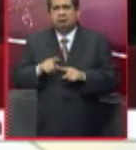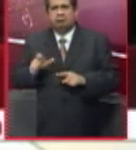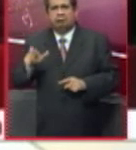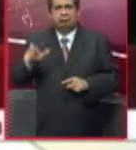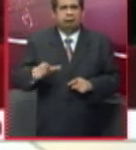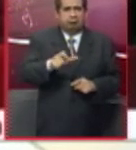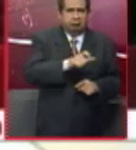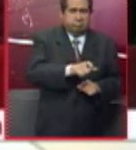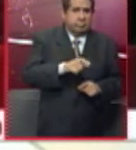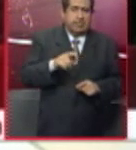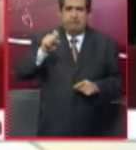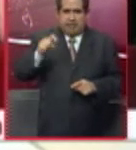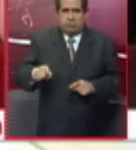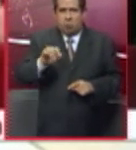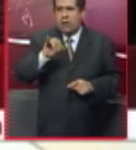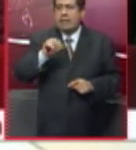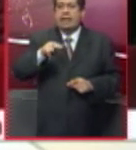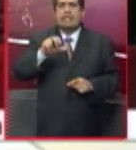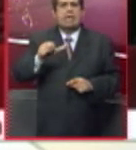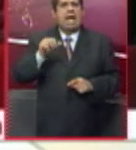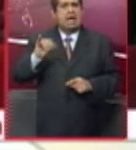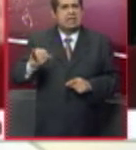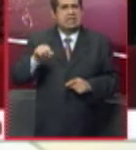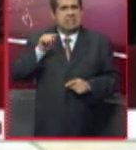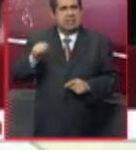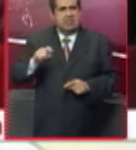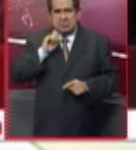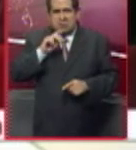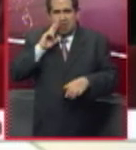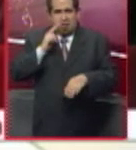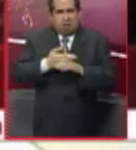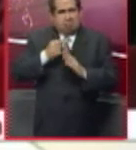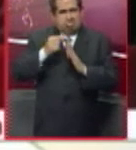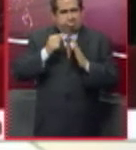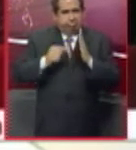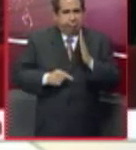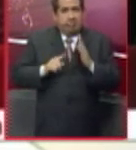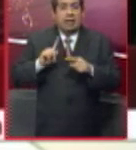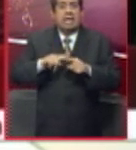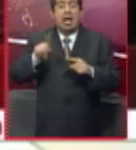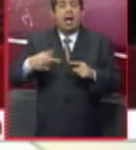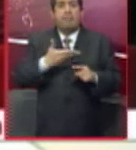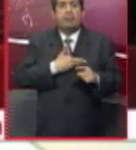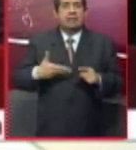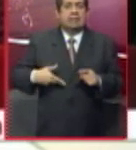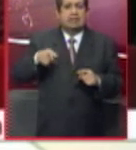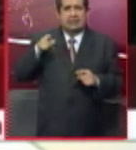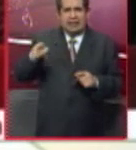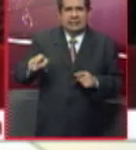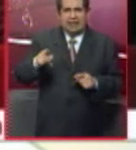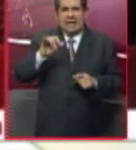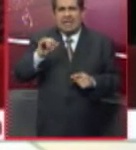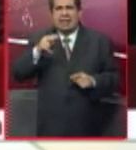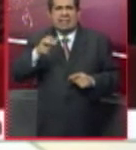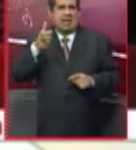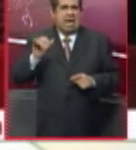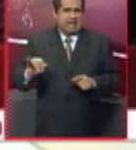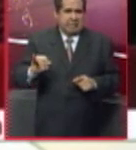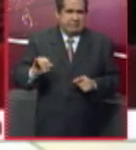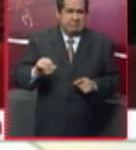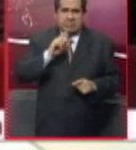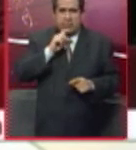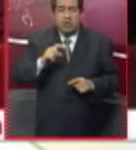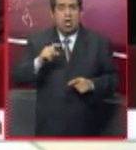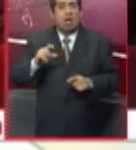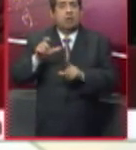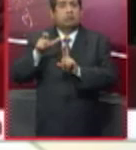sujetos obligados, tenemos las atribuciones del propio INAI, las atribuciones como instituto, de